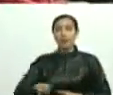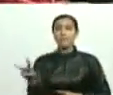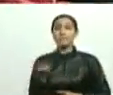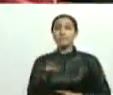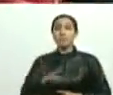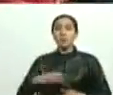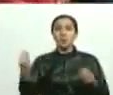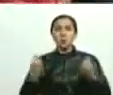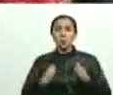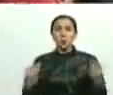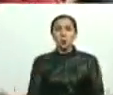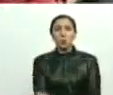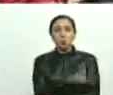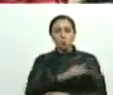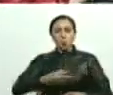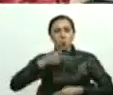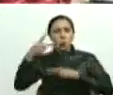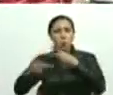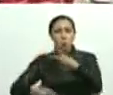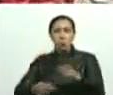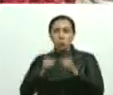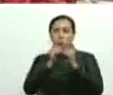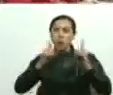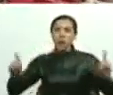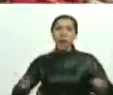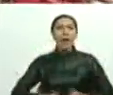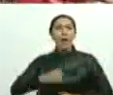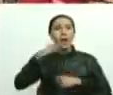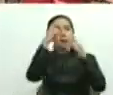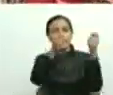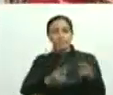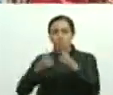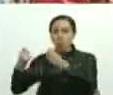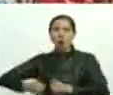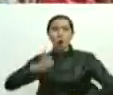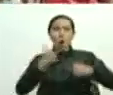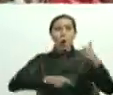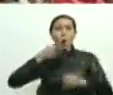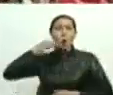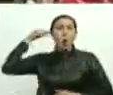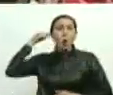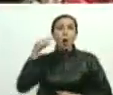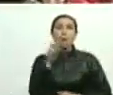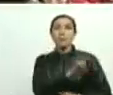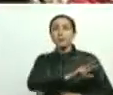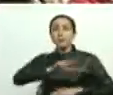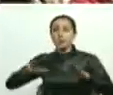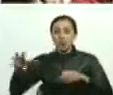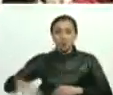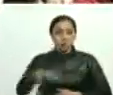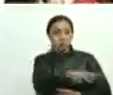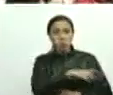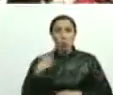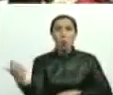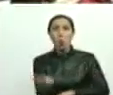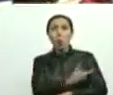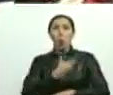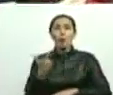vivimos un exitoso proceso democrático de postulación de candidatos y candidatas a las 23 gobernaciones, a